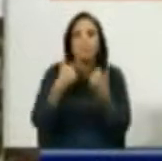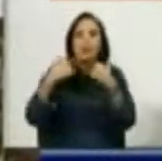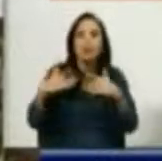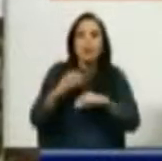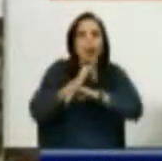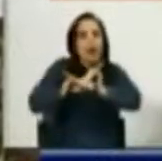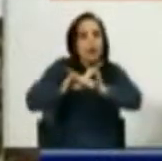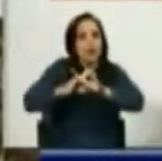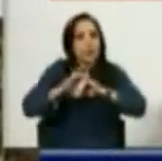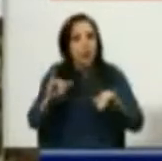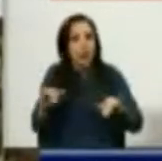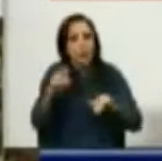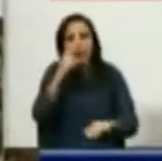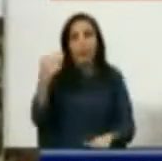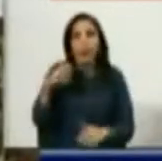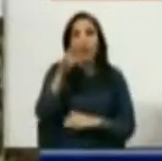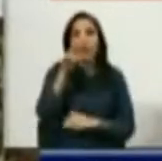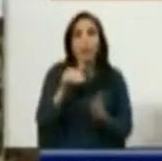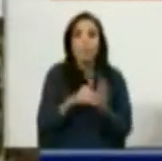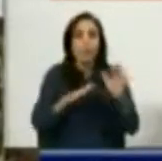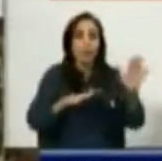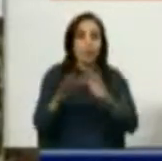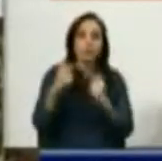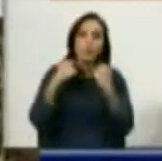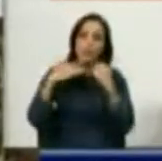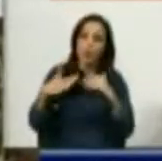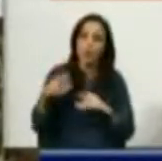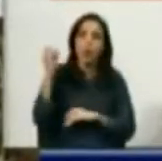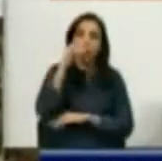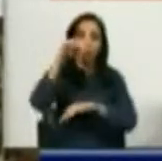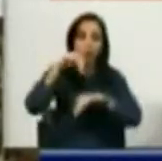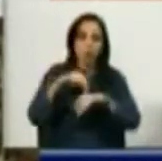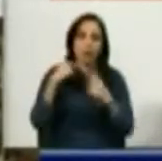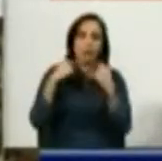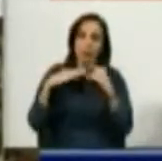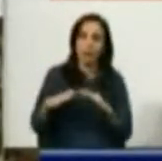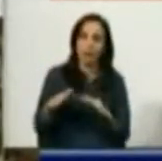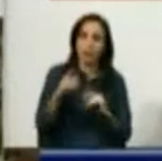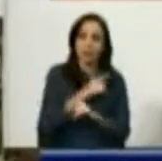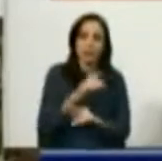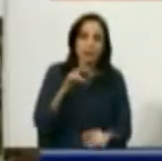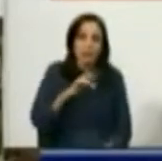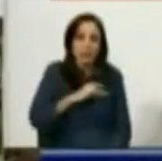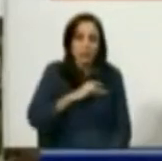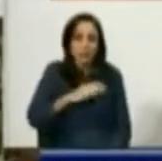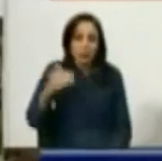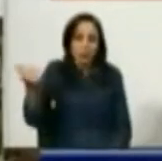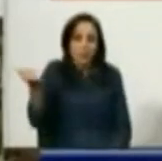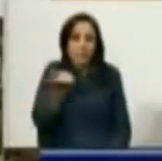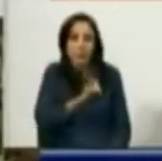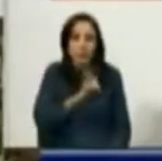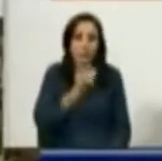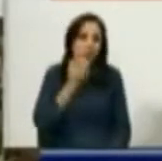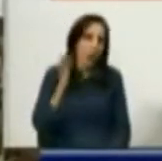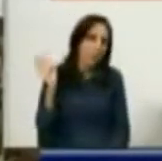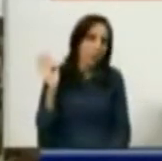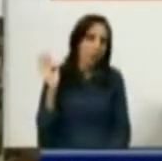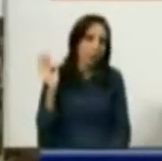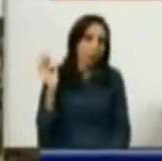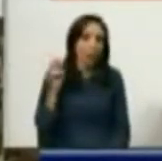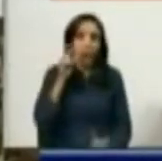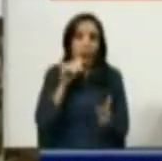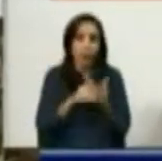nosotros perdimos en el 2015 y nos dolió muchísimo una puñalada a la revolución lo del